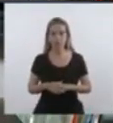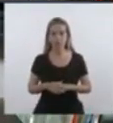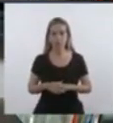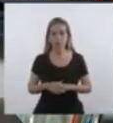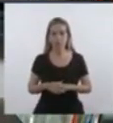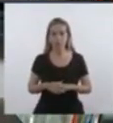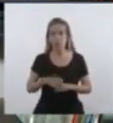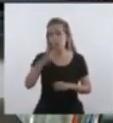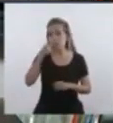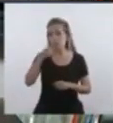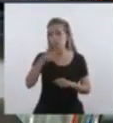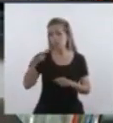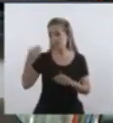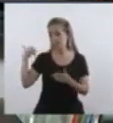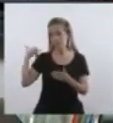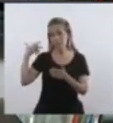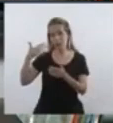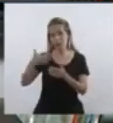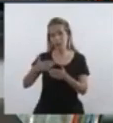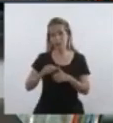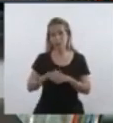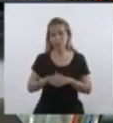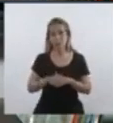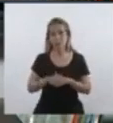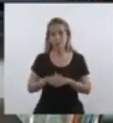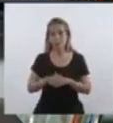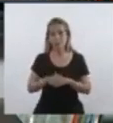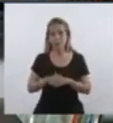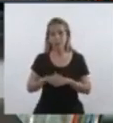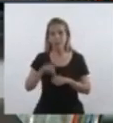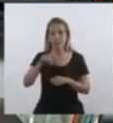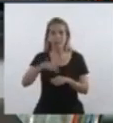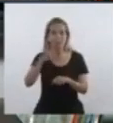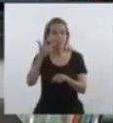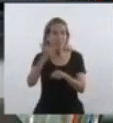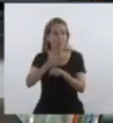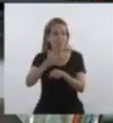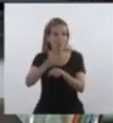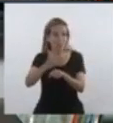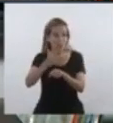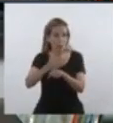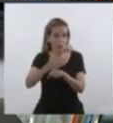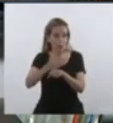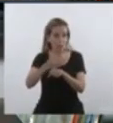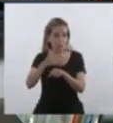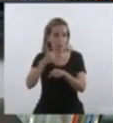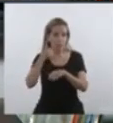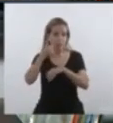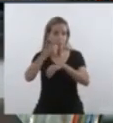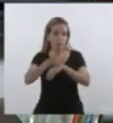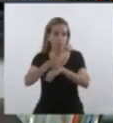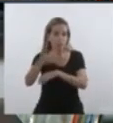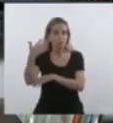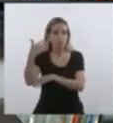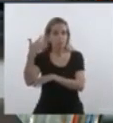En las últimas semanas, es esta la tercera vez que me dirijo a ustedes.